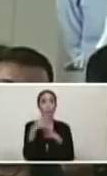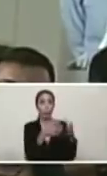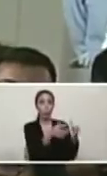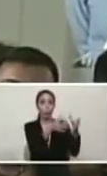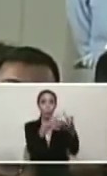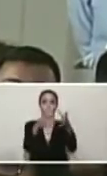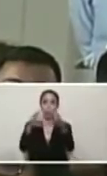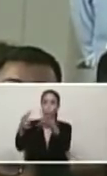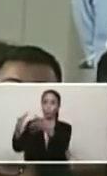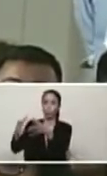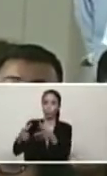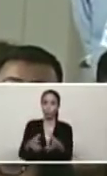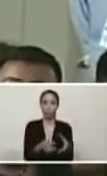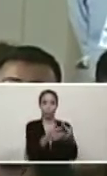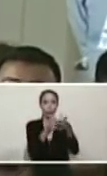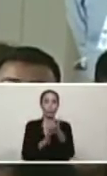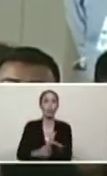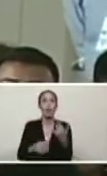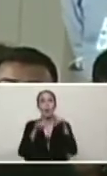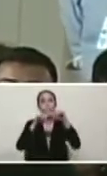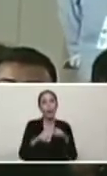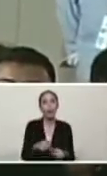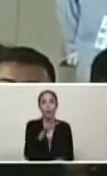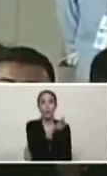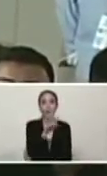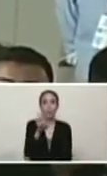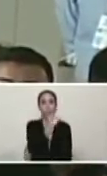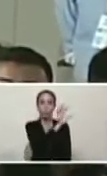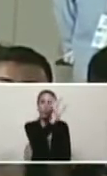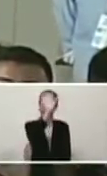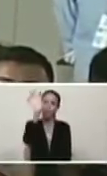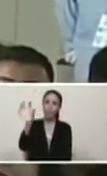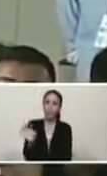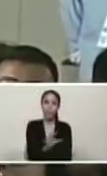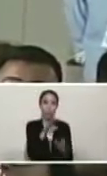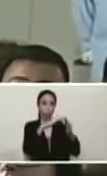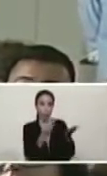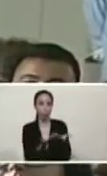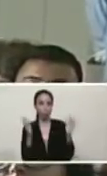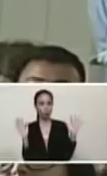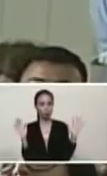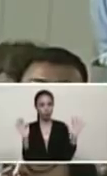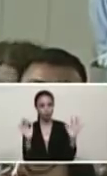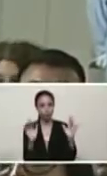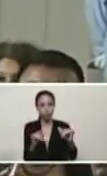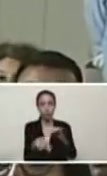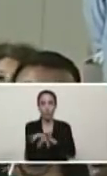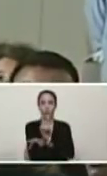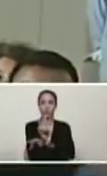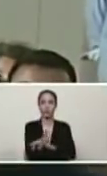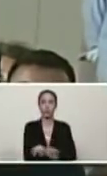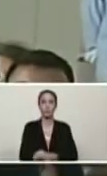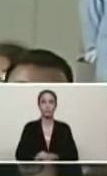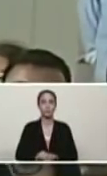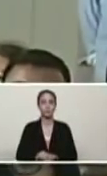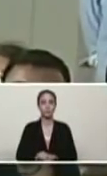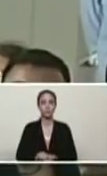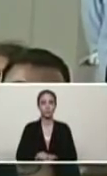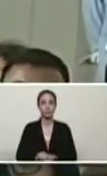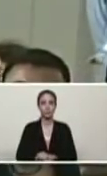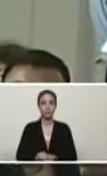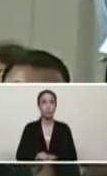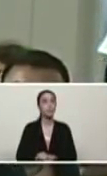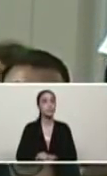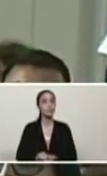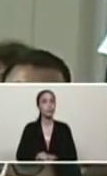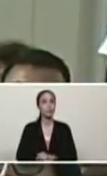organizaciones de 34 países del mundo. We came here to Venezuela to express our solidarity to